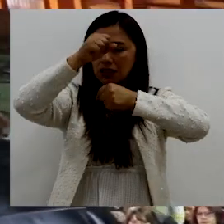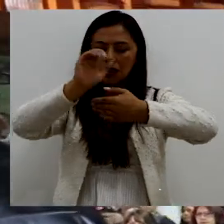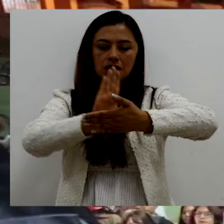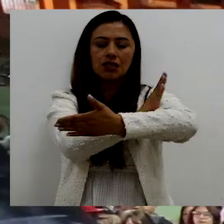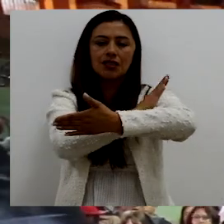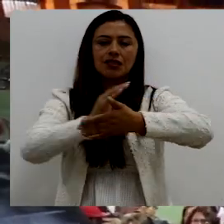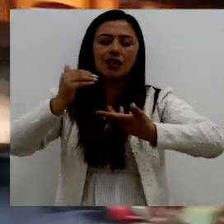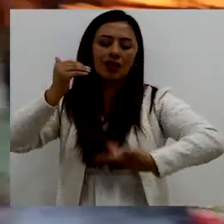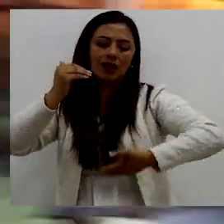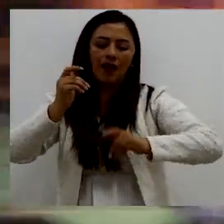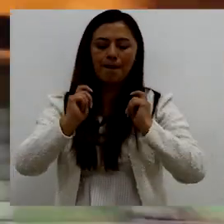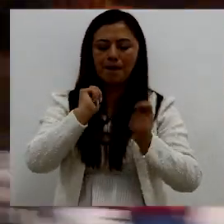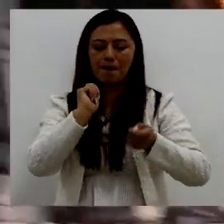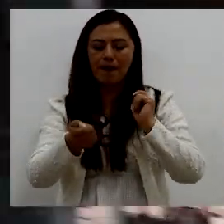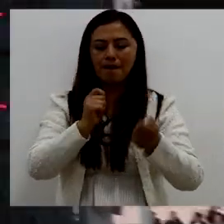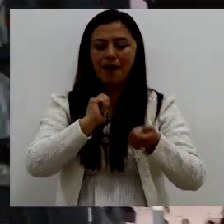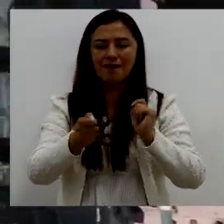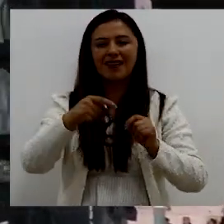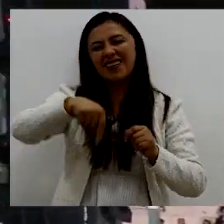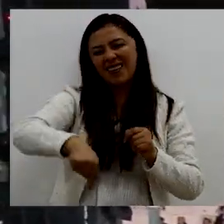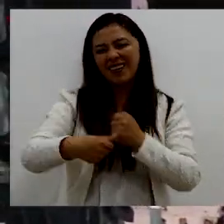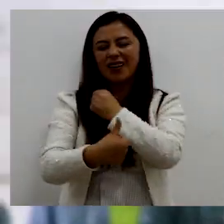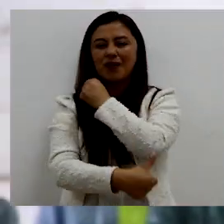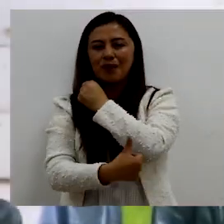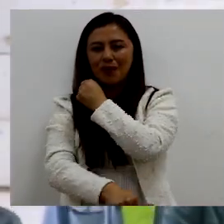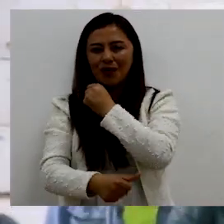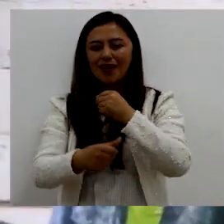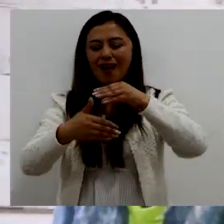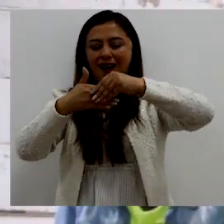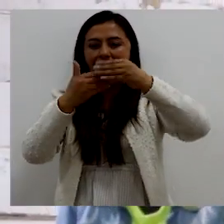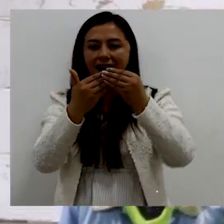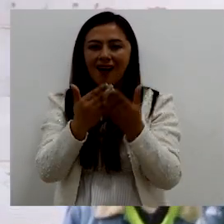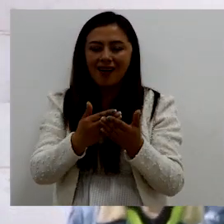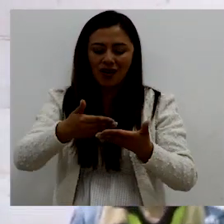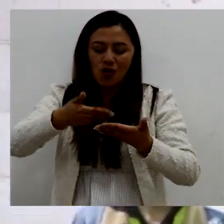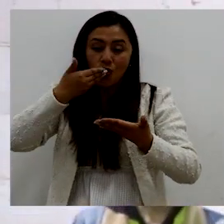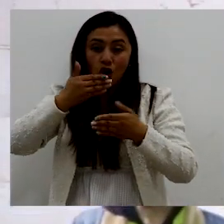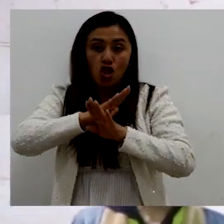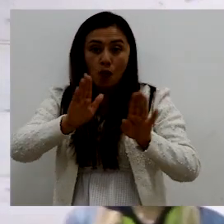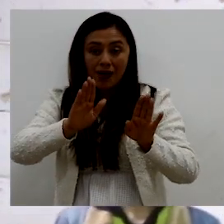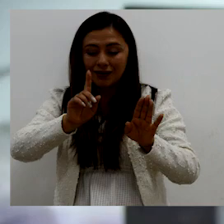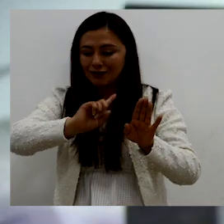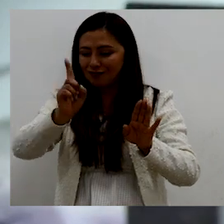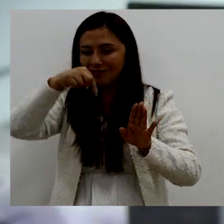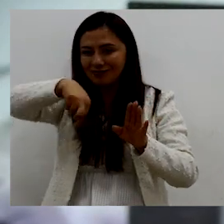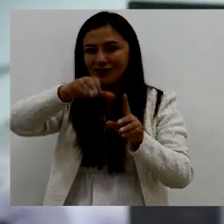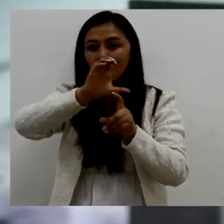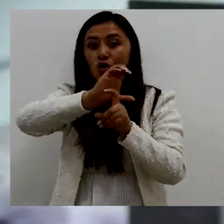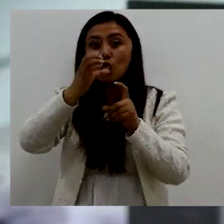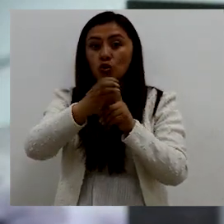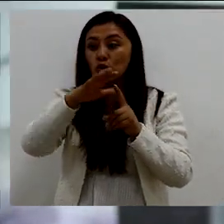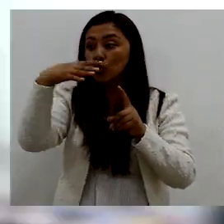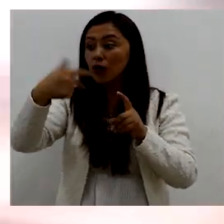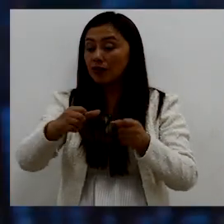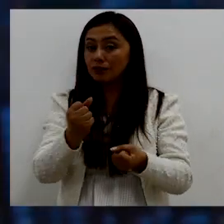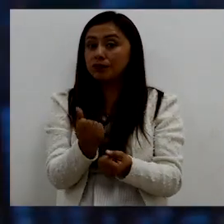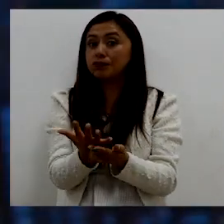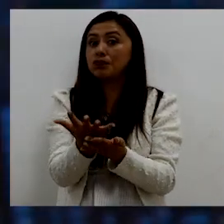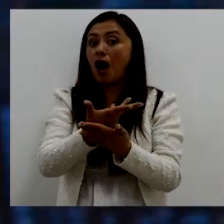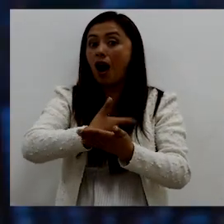no solamente la arepita y el caldito y la changuita, sino que también hay cultura, hay arte, que hay chicos muy